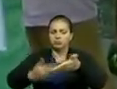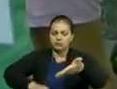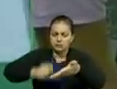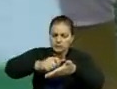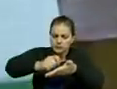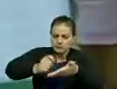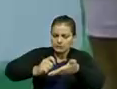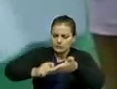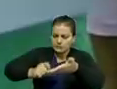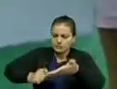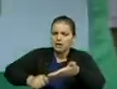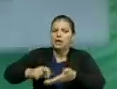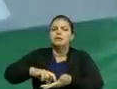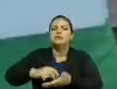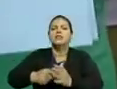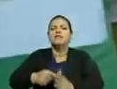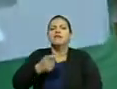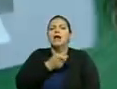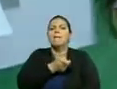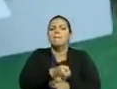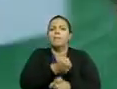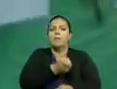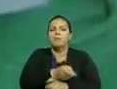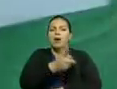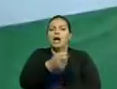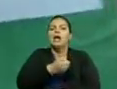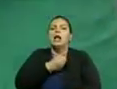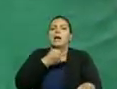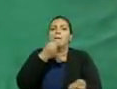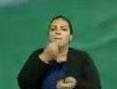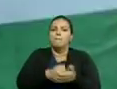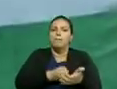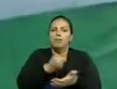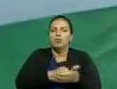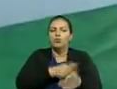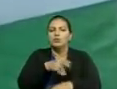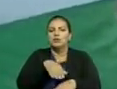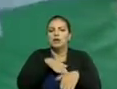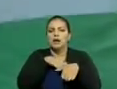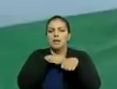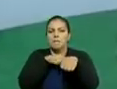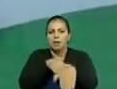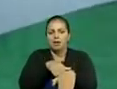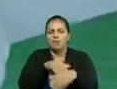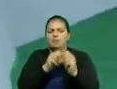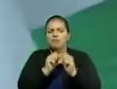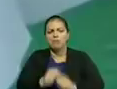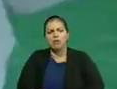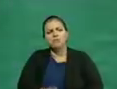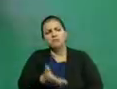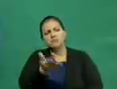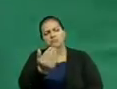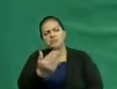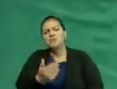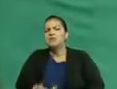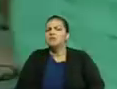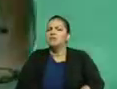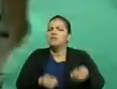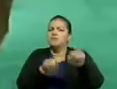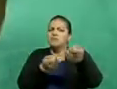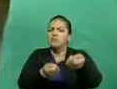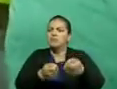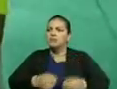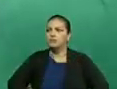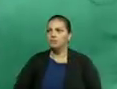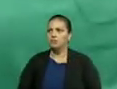su firma tiene su respaldo. Y ese respaldo, aquí están las fotos, los moradores que se han unido. ¡Que no se